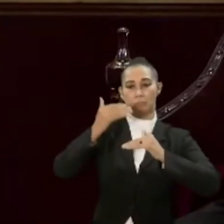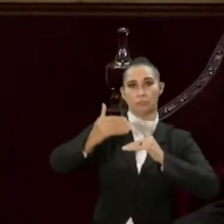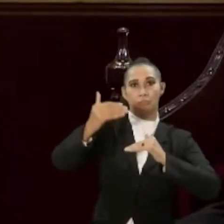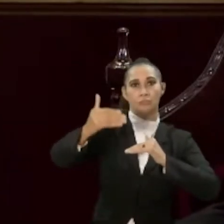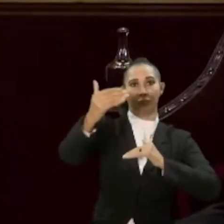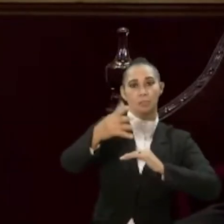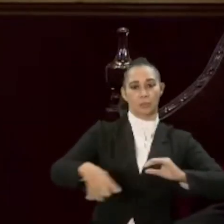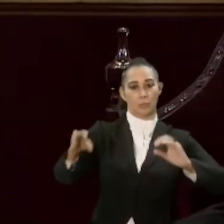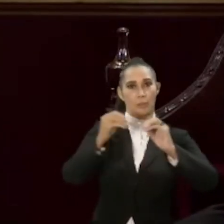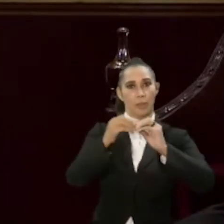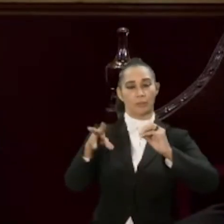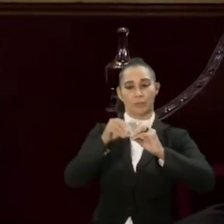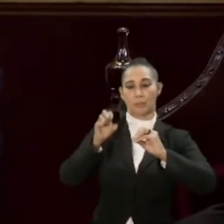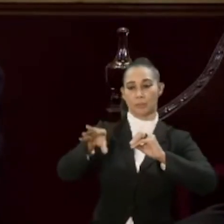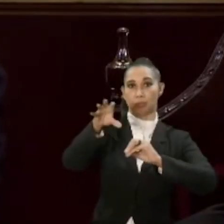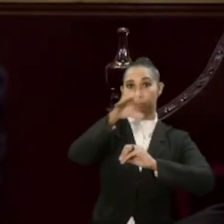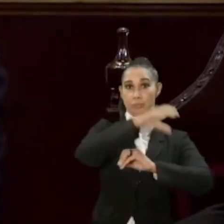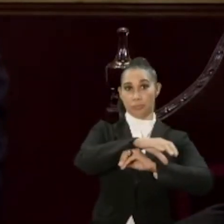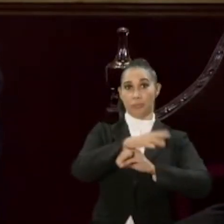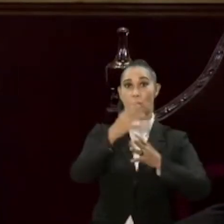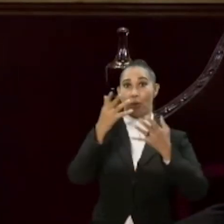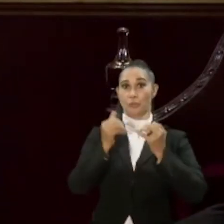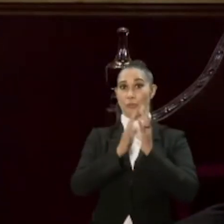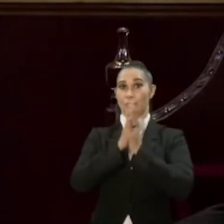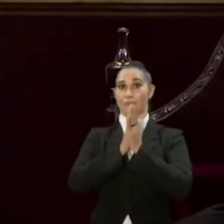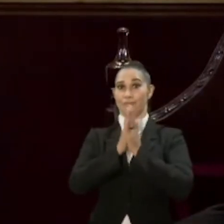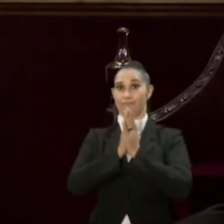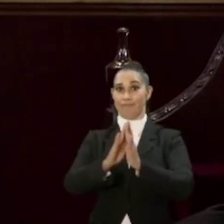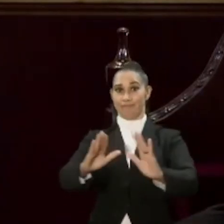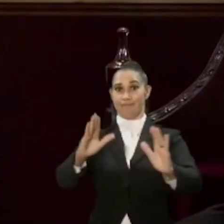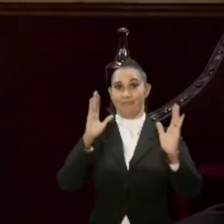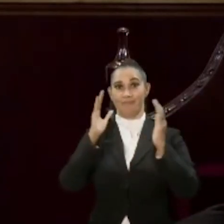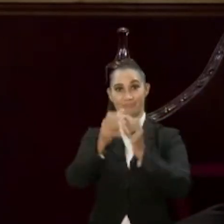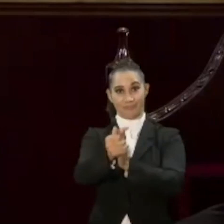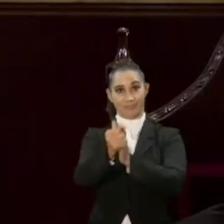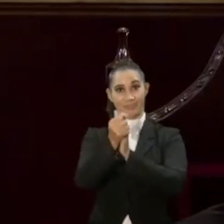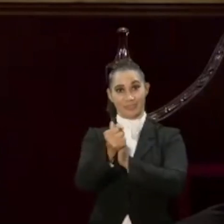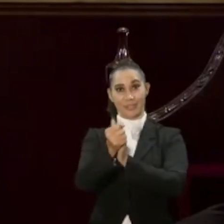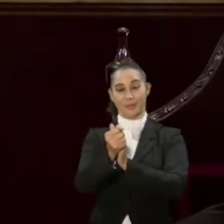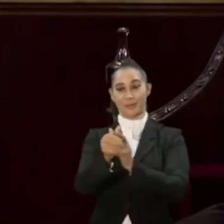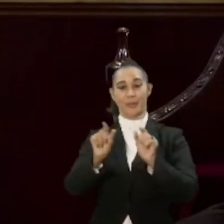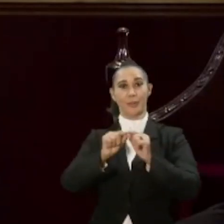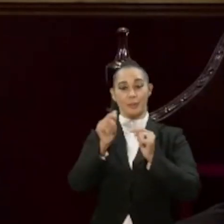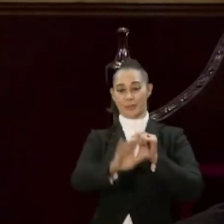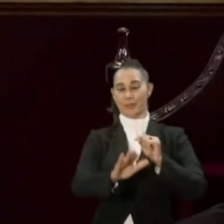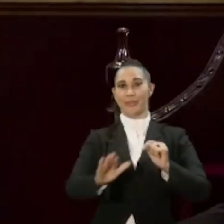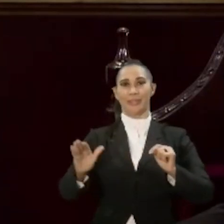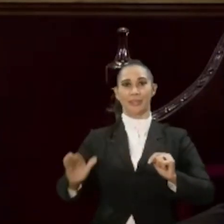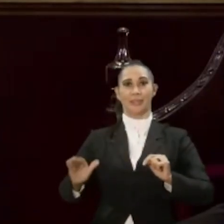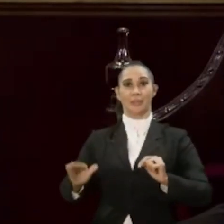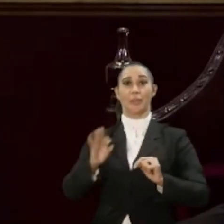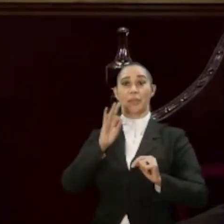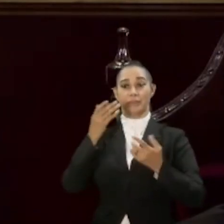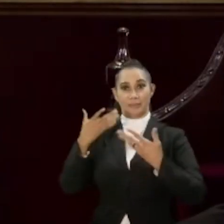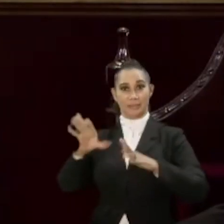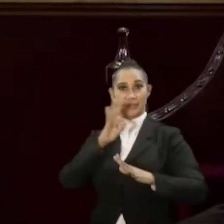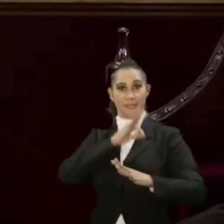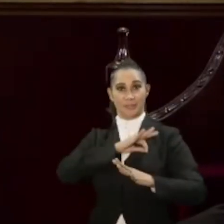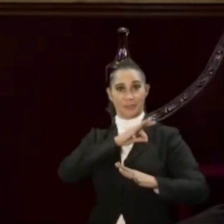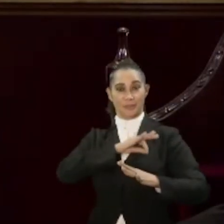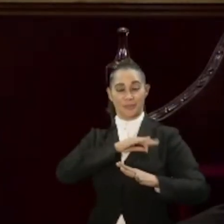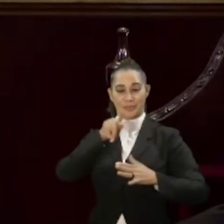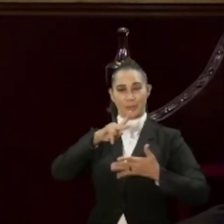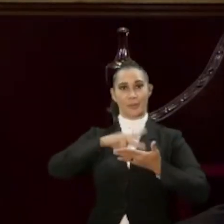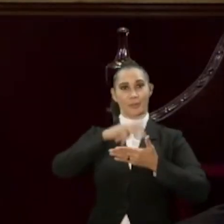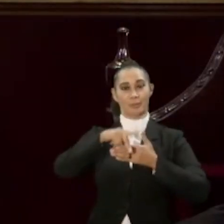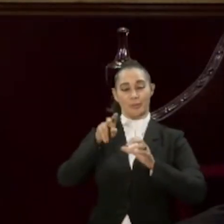el país. Y yo quiero saludar a un grupo de niños y niñas que nos acompaña, que han sido beneficiados con este